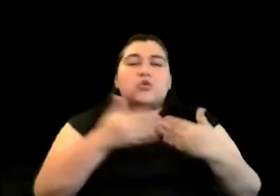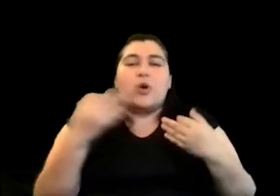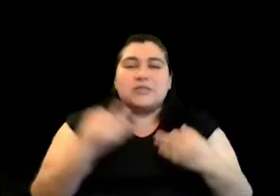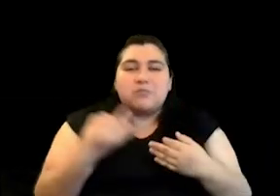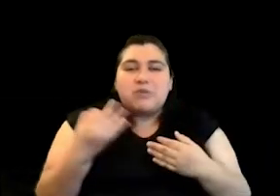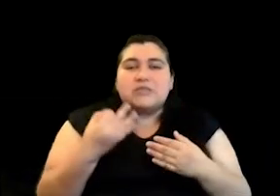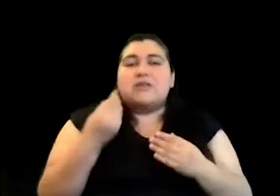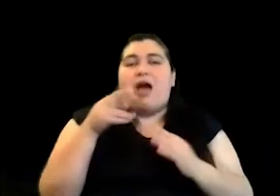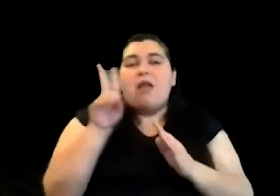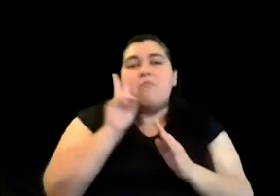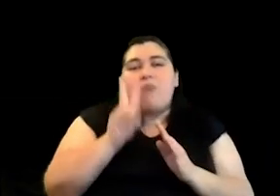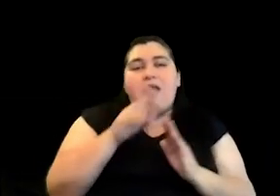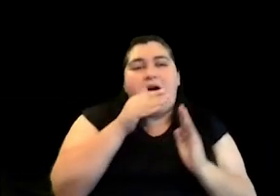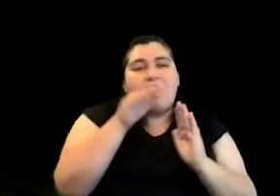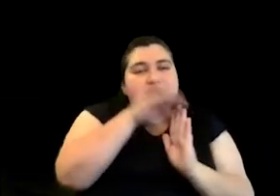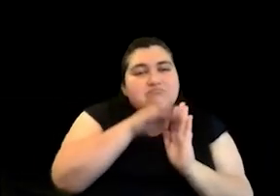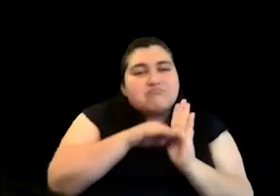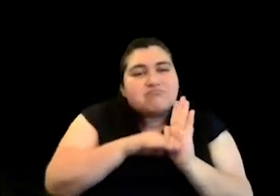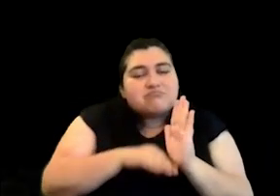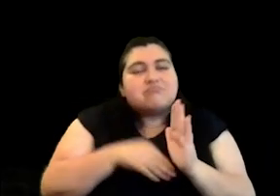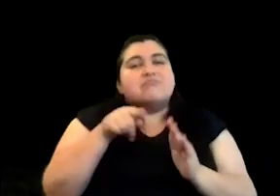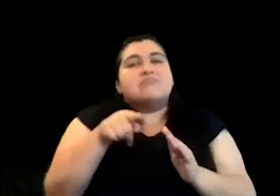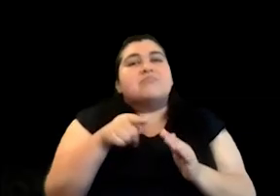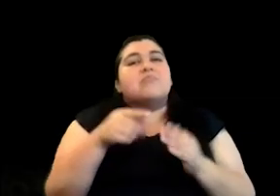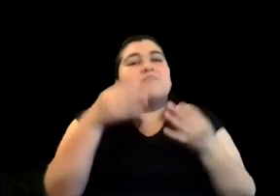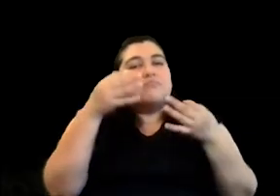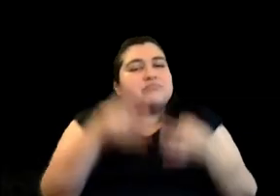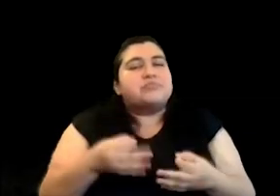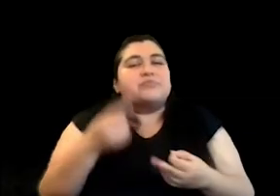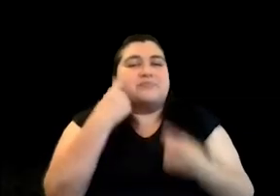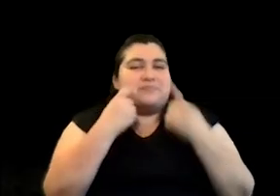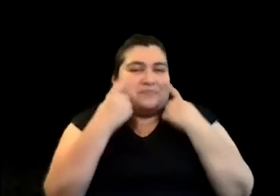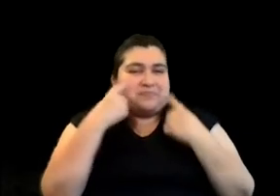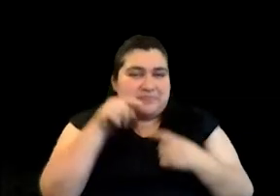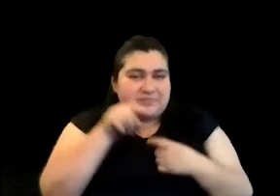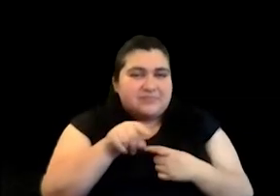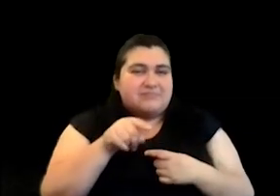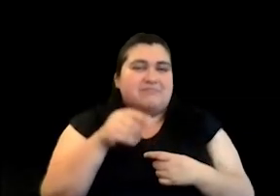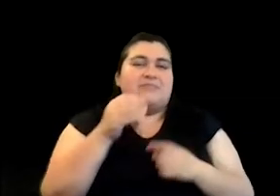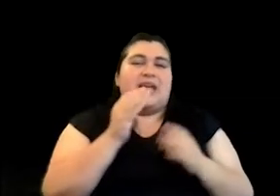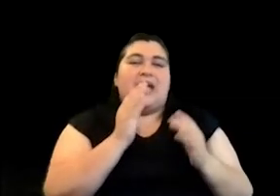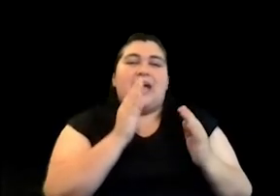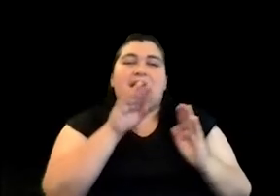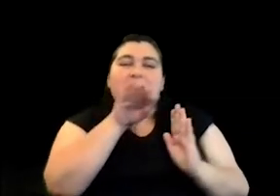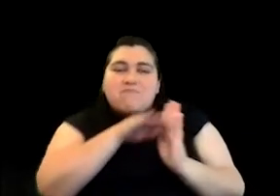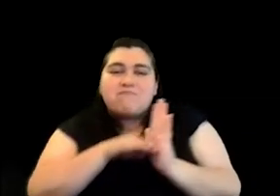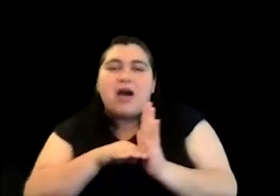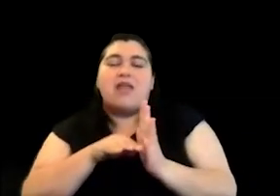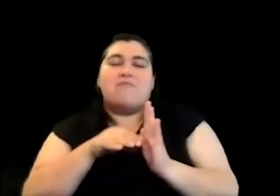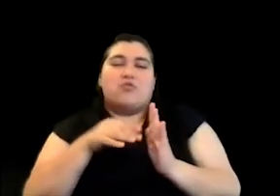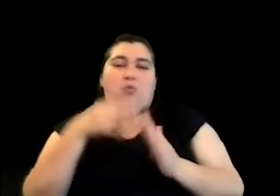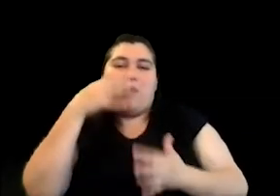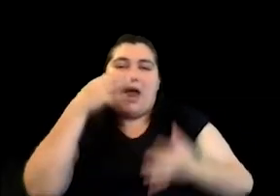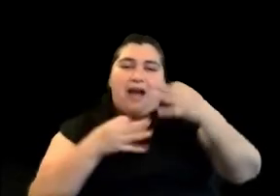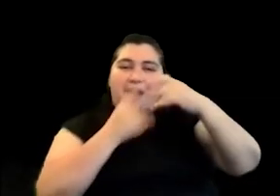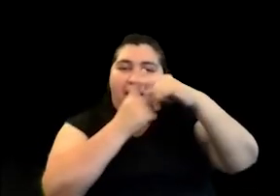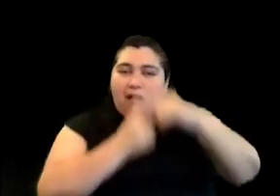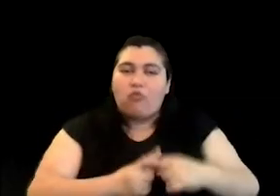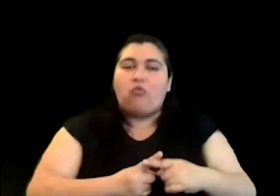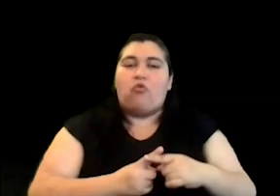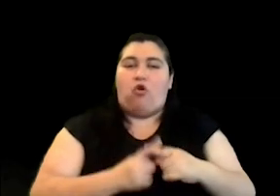de anticipos a partir de que se verifiquen ciertos parámetros para el cálculo de esta